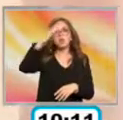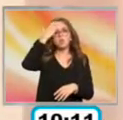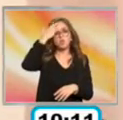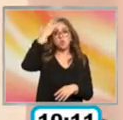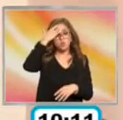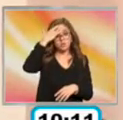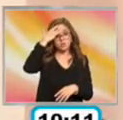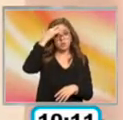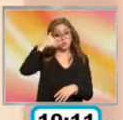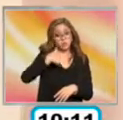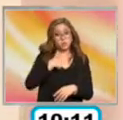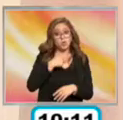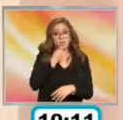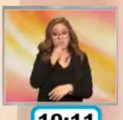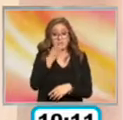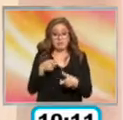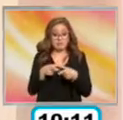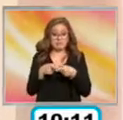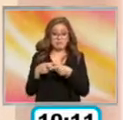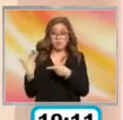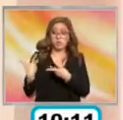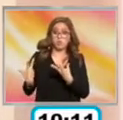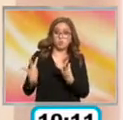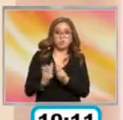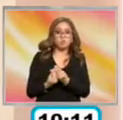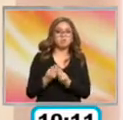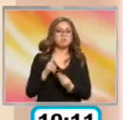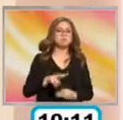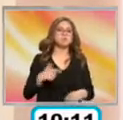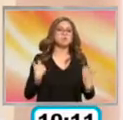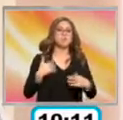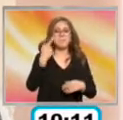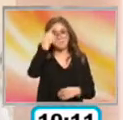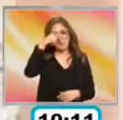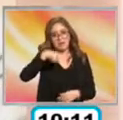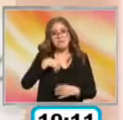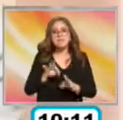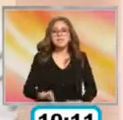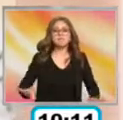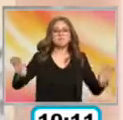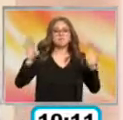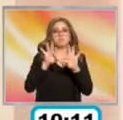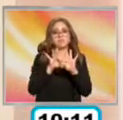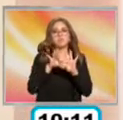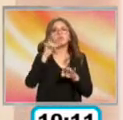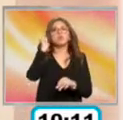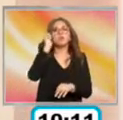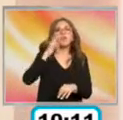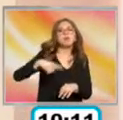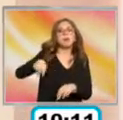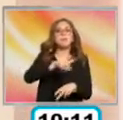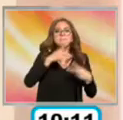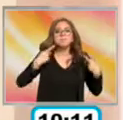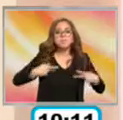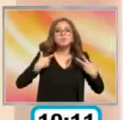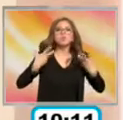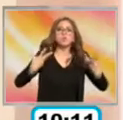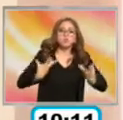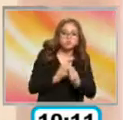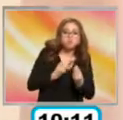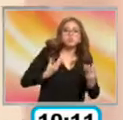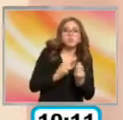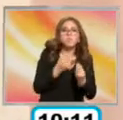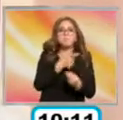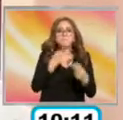Poder decir que tengo canciones y colaboraciones con ellos es para mí un honor. Esperamos poder seguir brindándole al público estos buenos juntes que